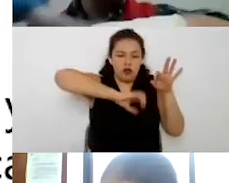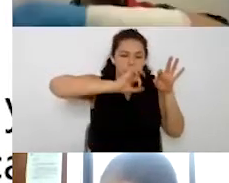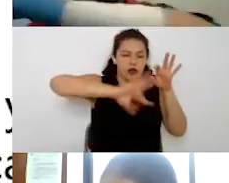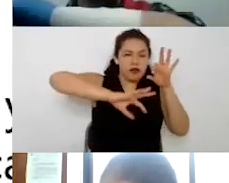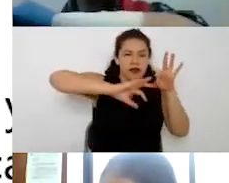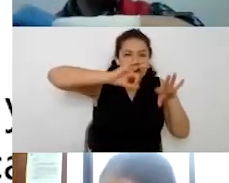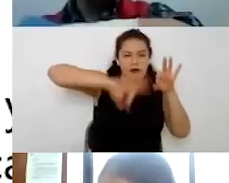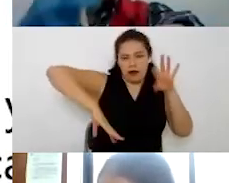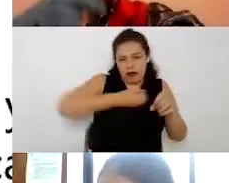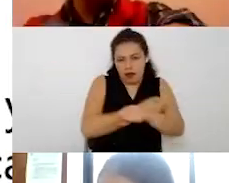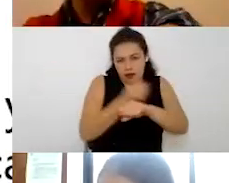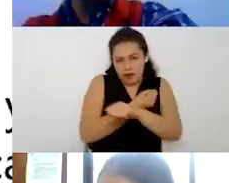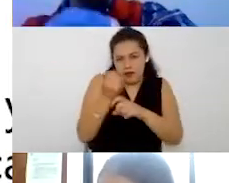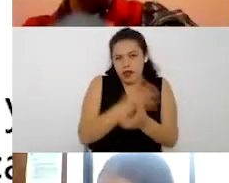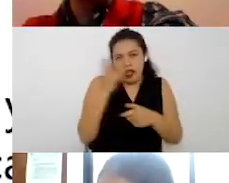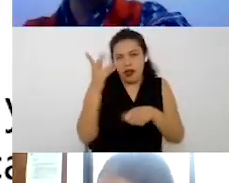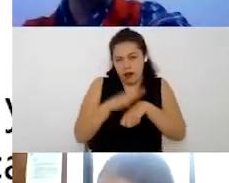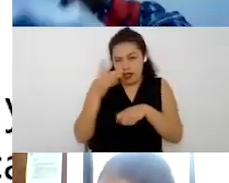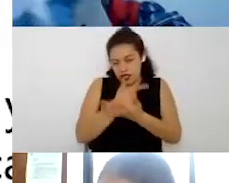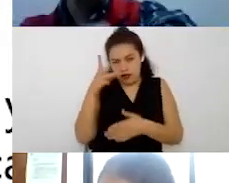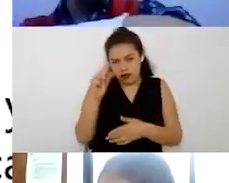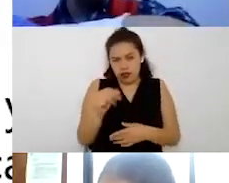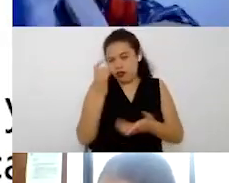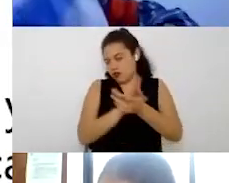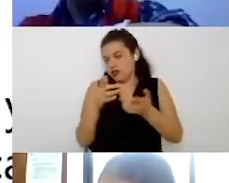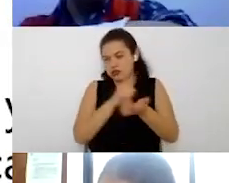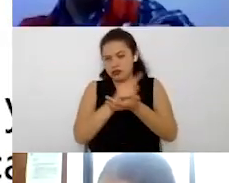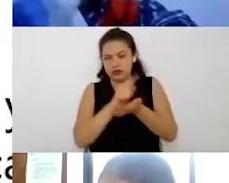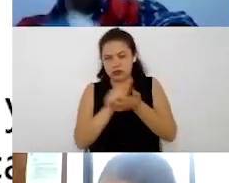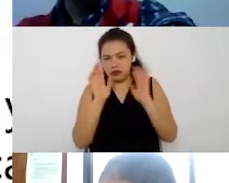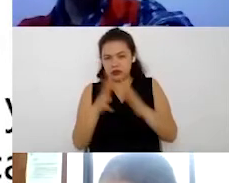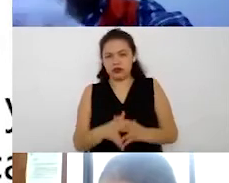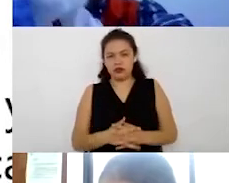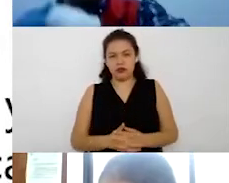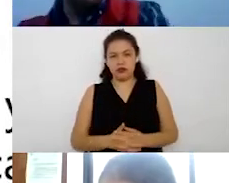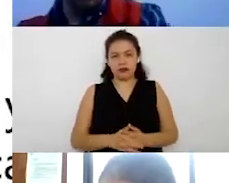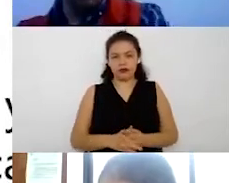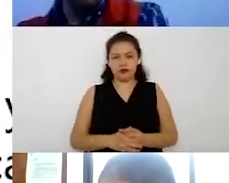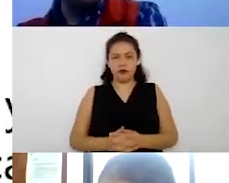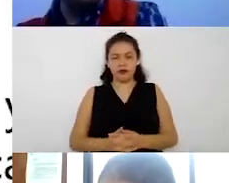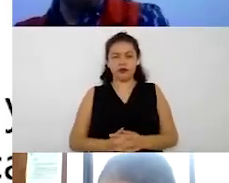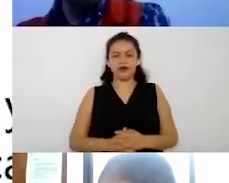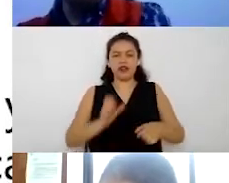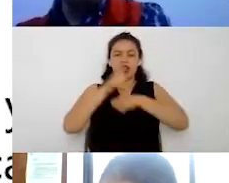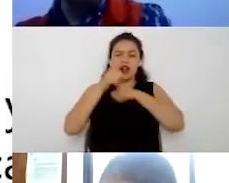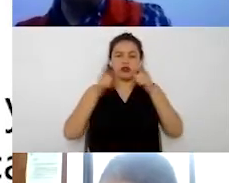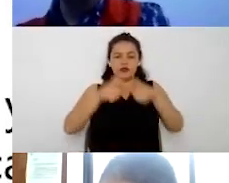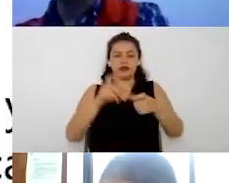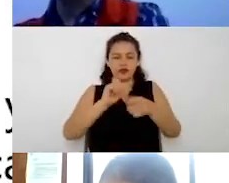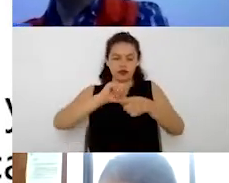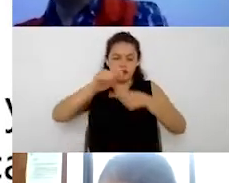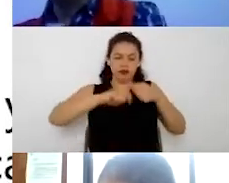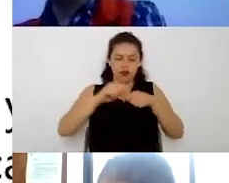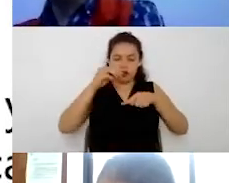sangre, que ahí no pasa mayores, simplemente se hace una limpieza, se coloca algún apósito, un curita,